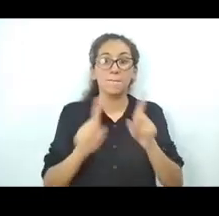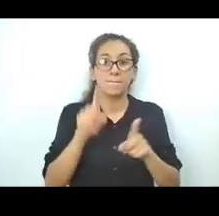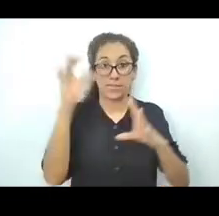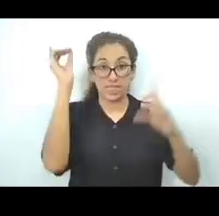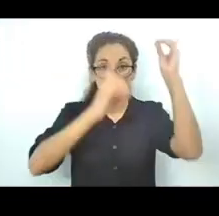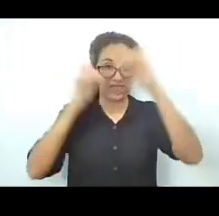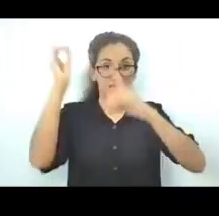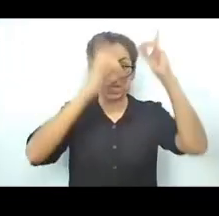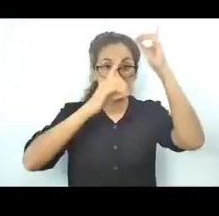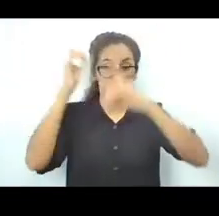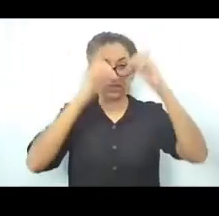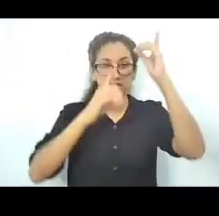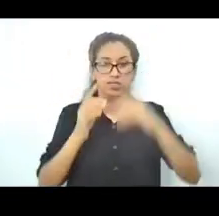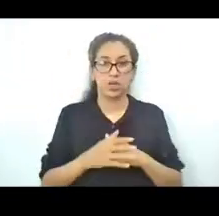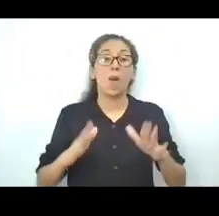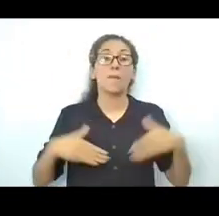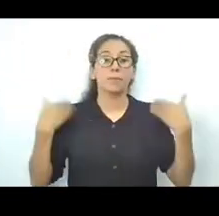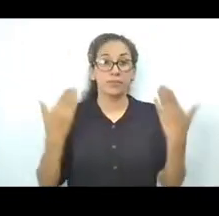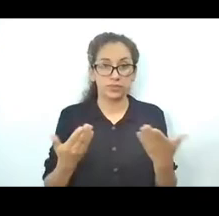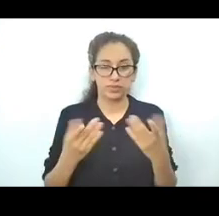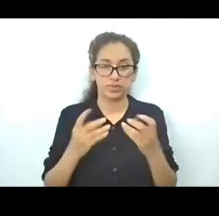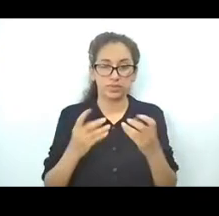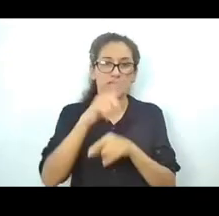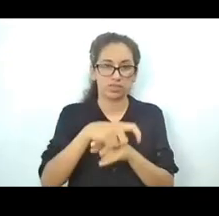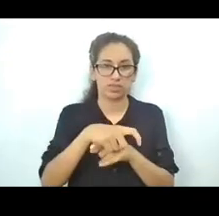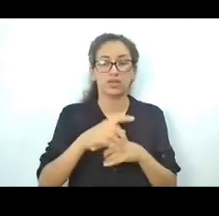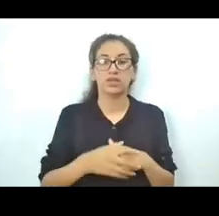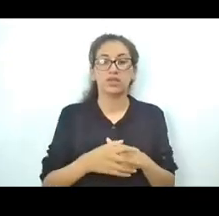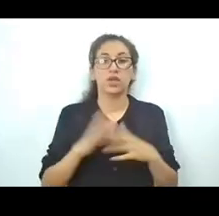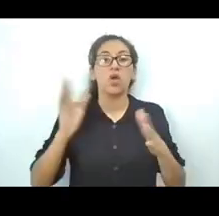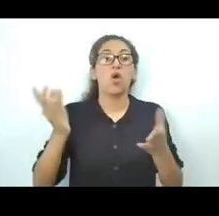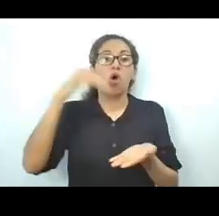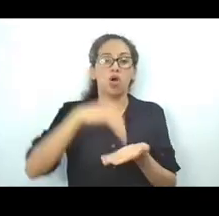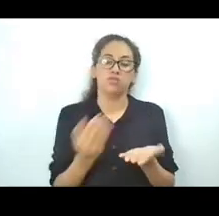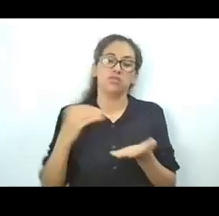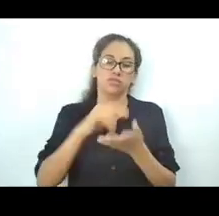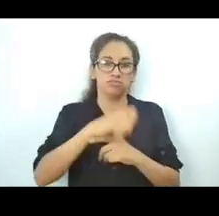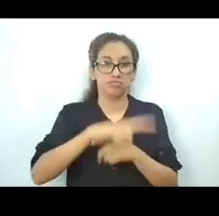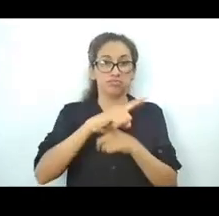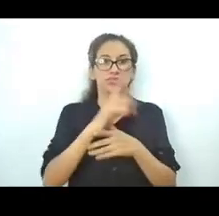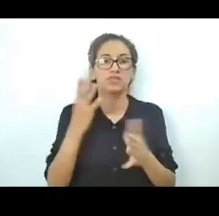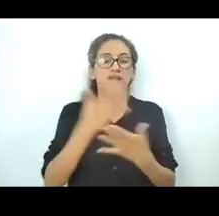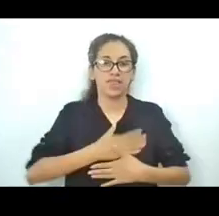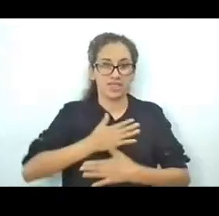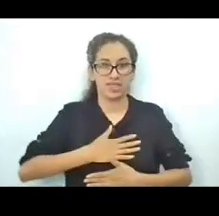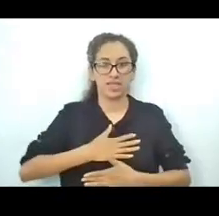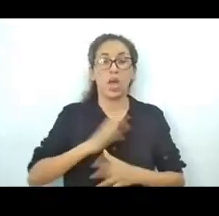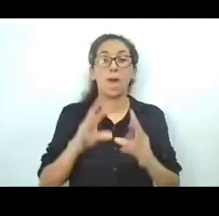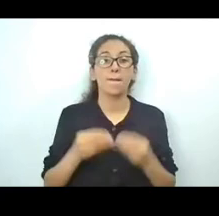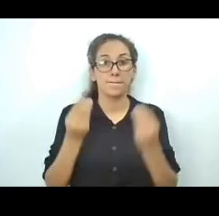distracción en algún momento, uno podría perder la erección y luego volver a recuperar cuando hay estimulación.